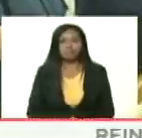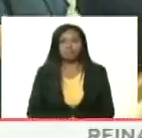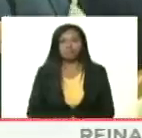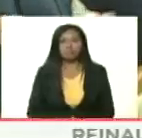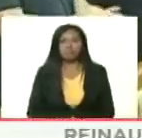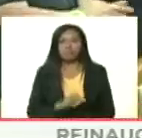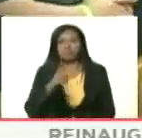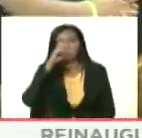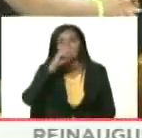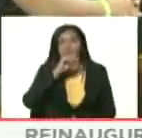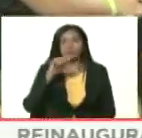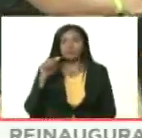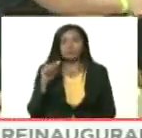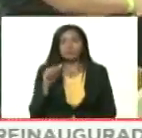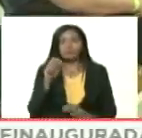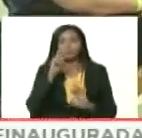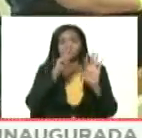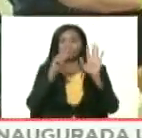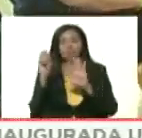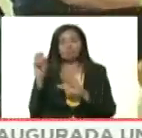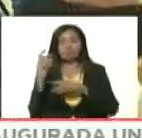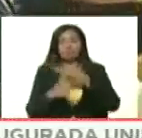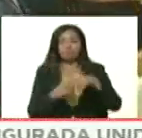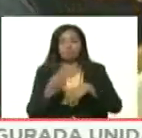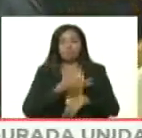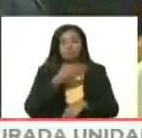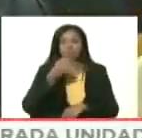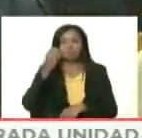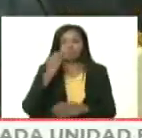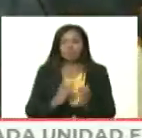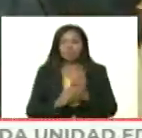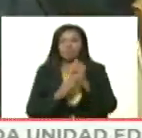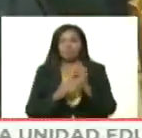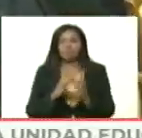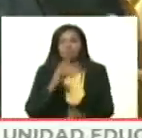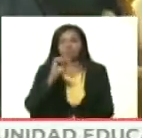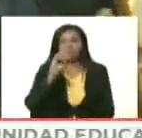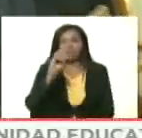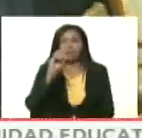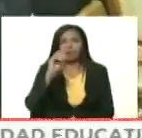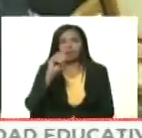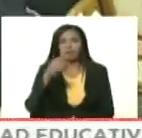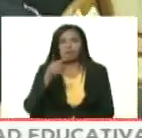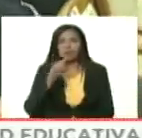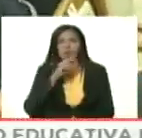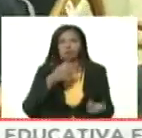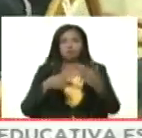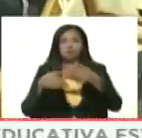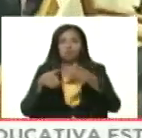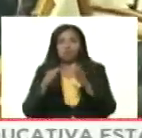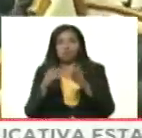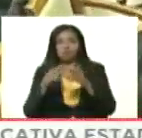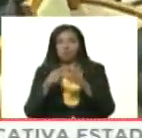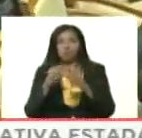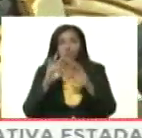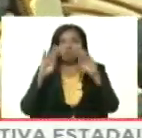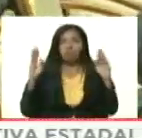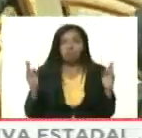este aniversario número 70 de la Revolución Socialista liderada por Mao Zedong, la construcción de un